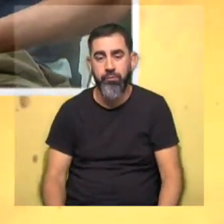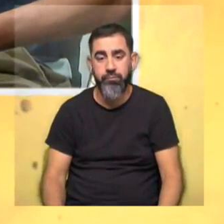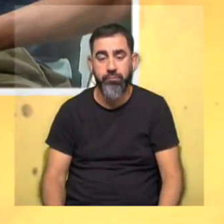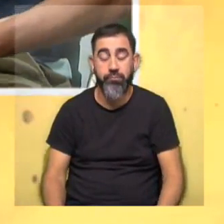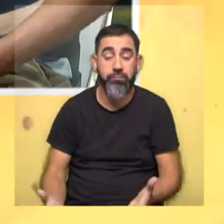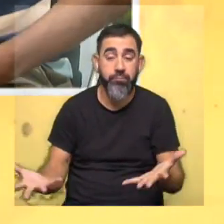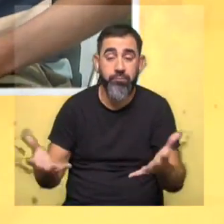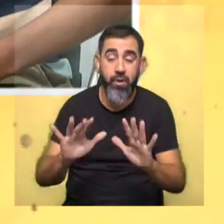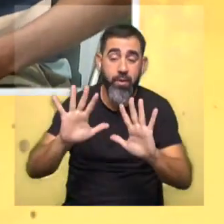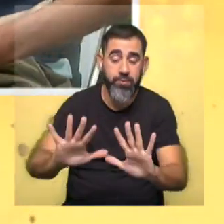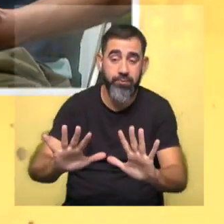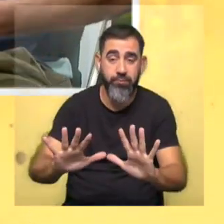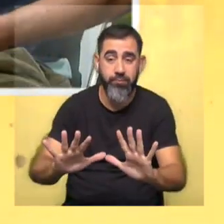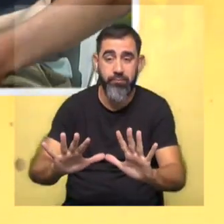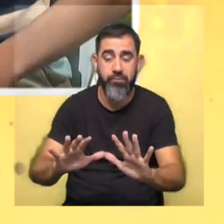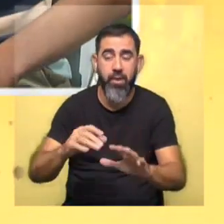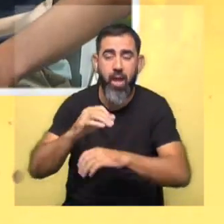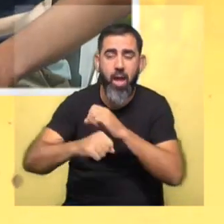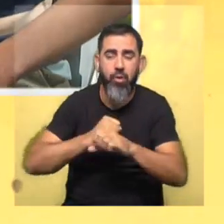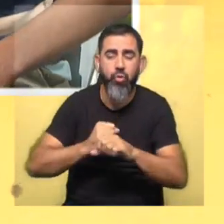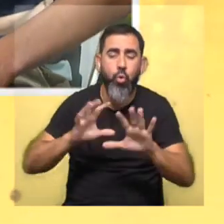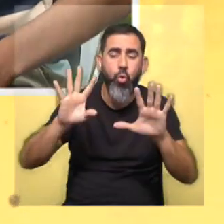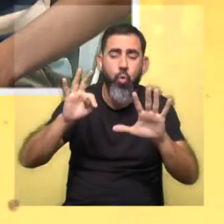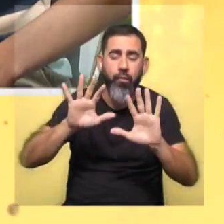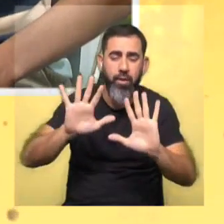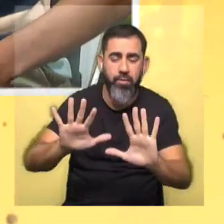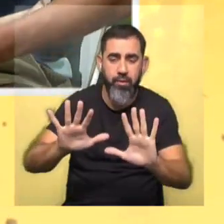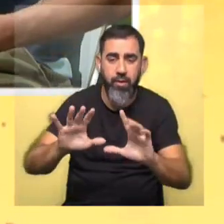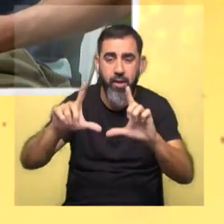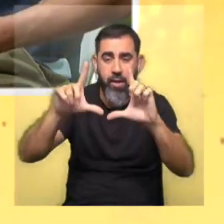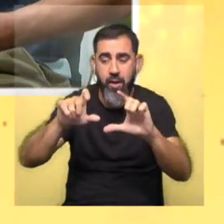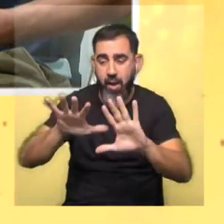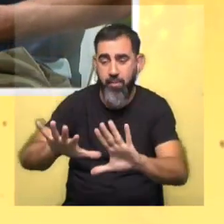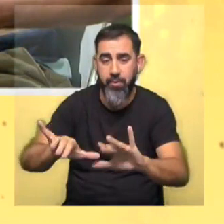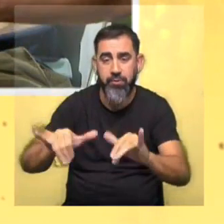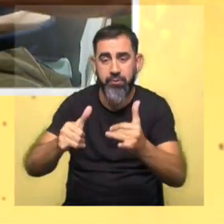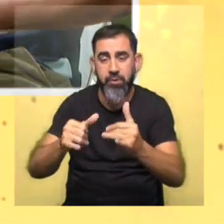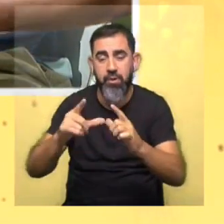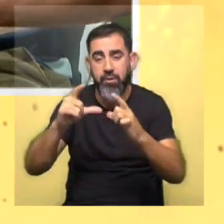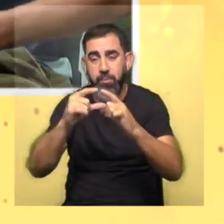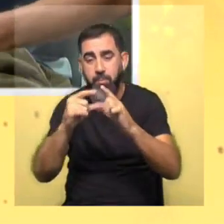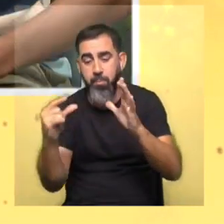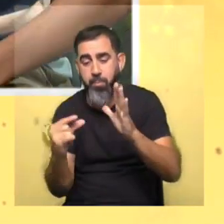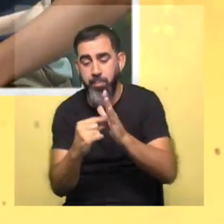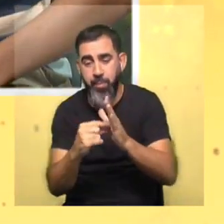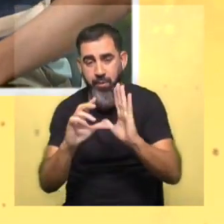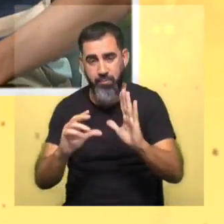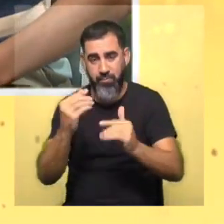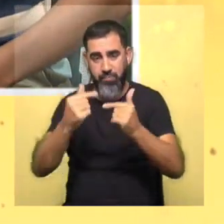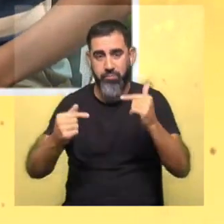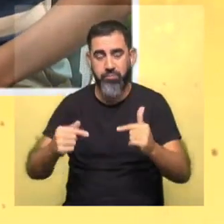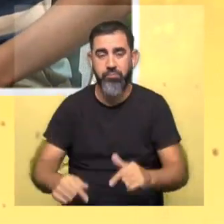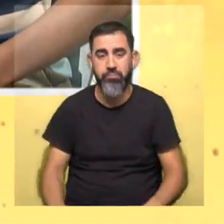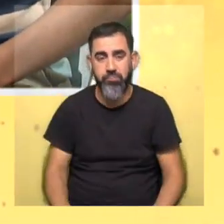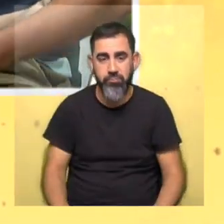Últimamente vienen estas. A partir de los 90 más o menos empezaron a venir este tipo de cámaras que ya vienen con baterías internas y